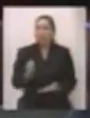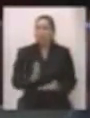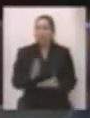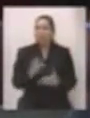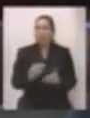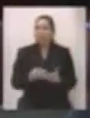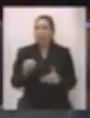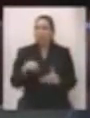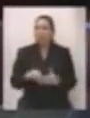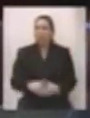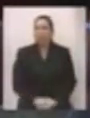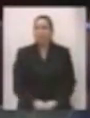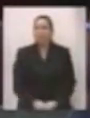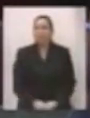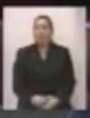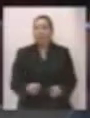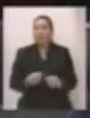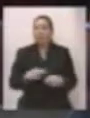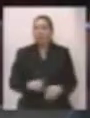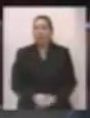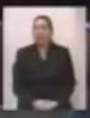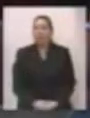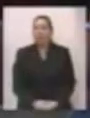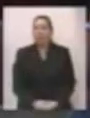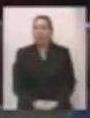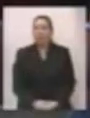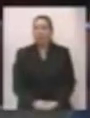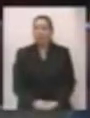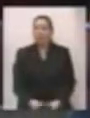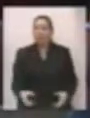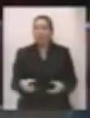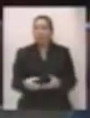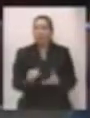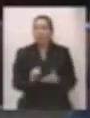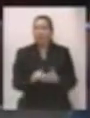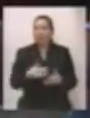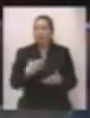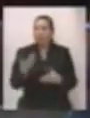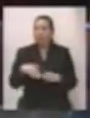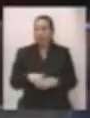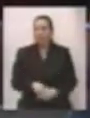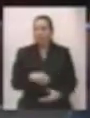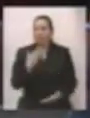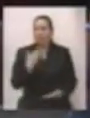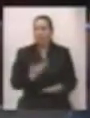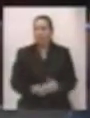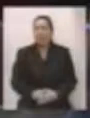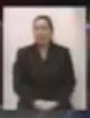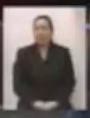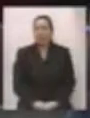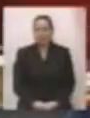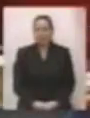demandar recursos adicionales al Tesoro Público. Voy a hacer la propuesta a la comisión a efecto de que la pueda integrar. Muchas gracias, señor